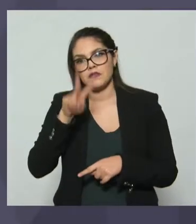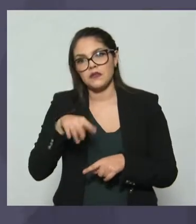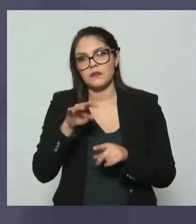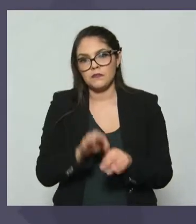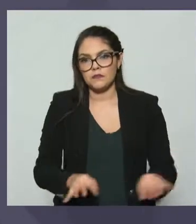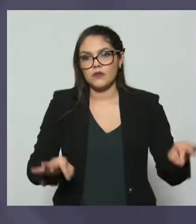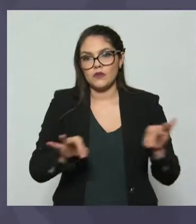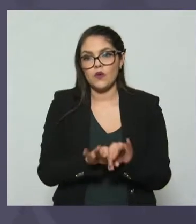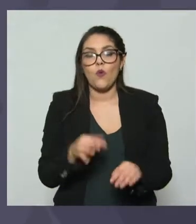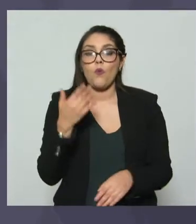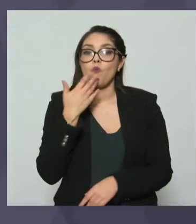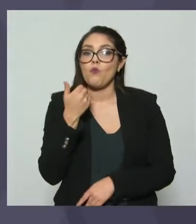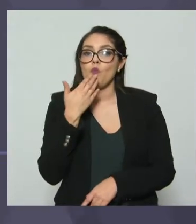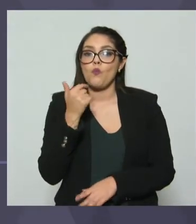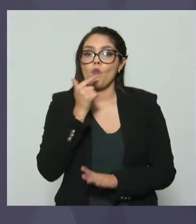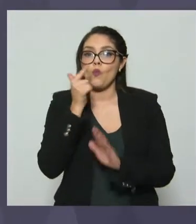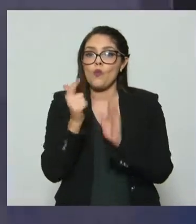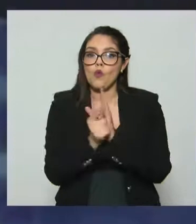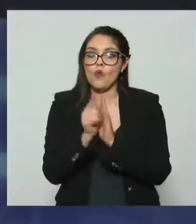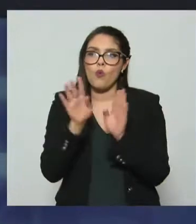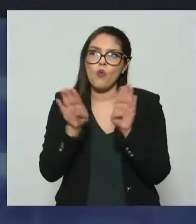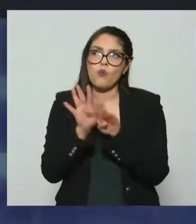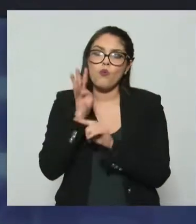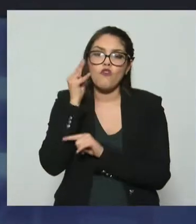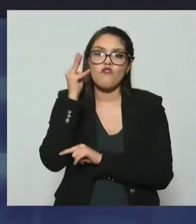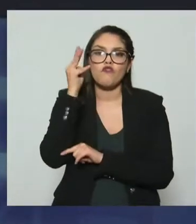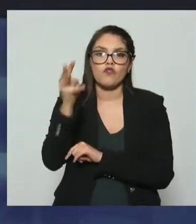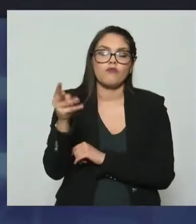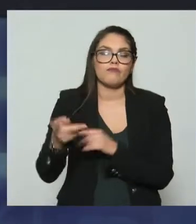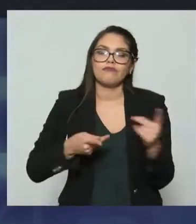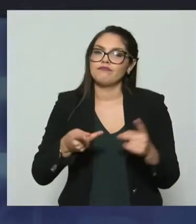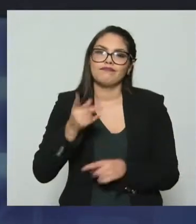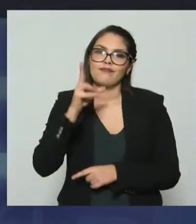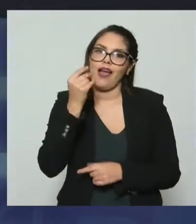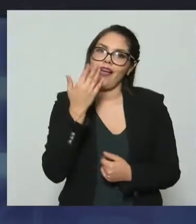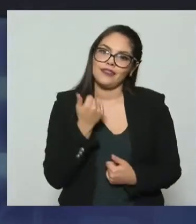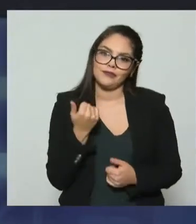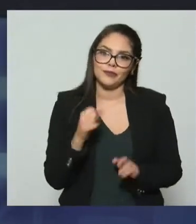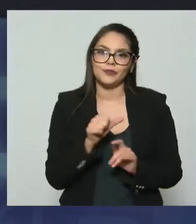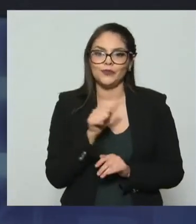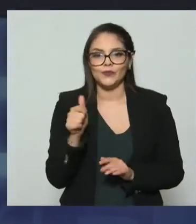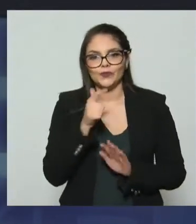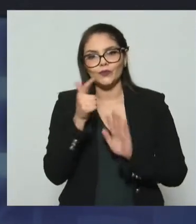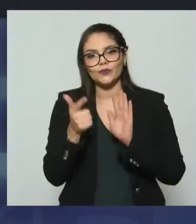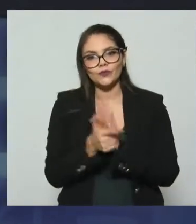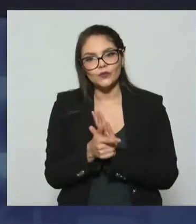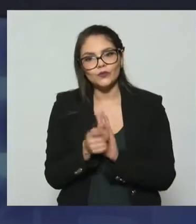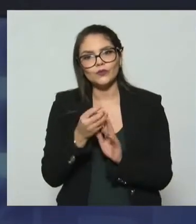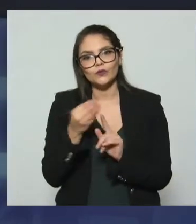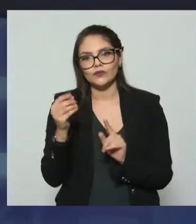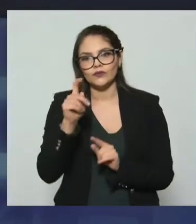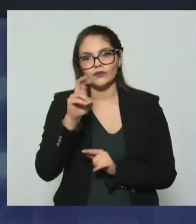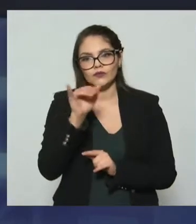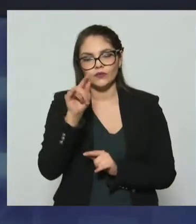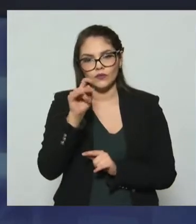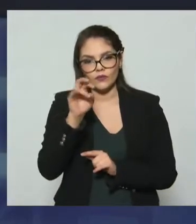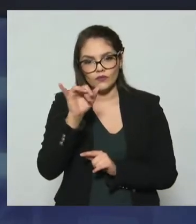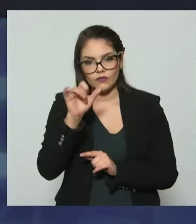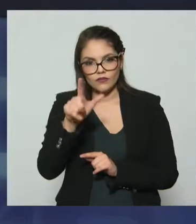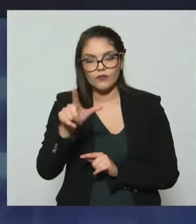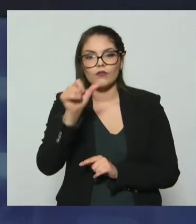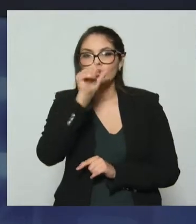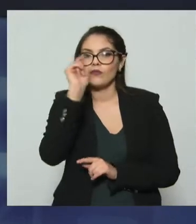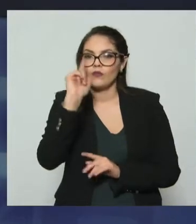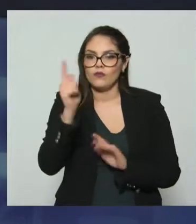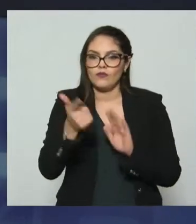no había leyes que hablasen del futuro con planeación, ¿no? Tenemos una ley de ordenamiento territorial pendiente, tenemos pendiente también la ley de